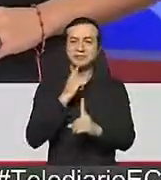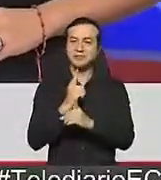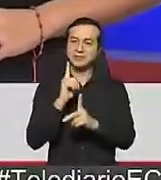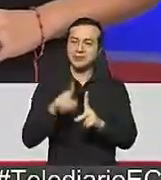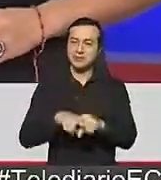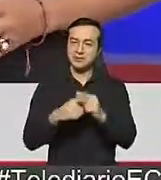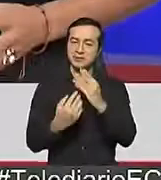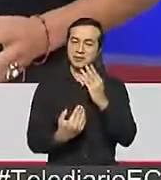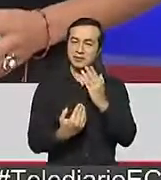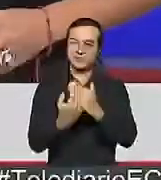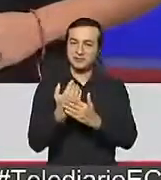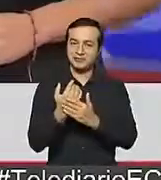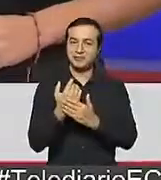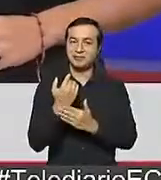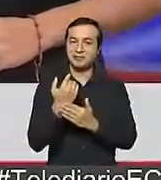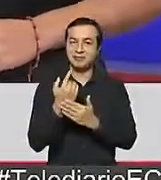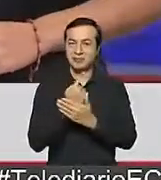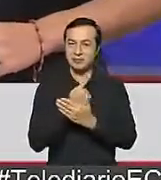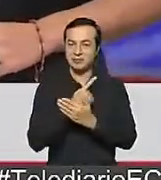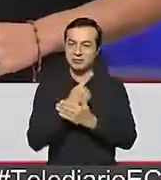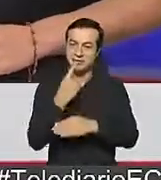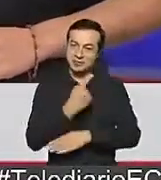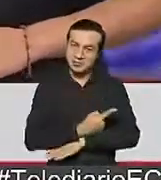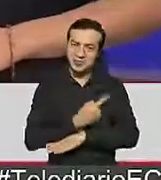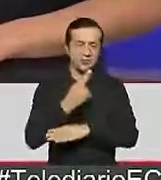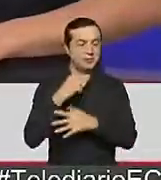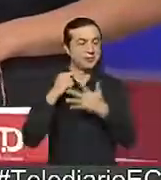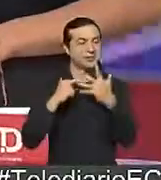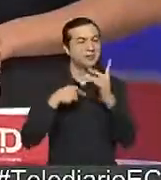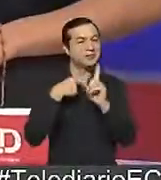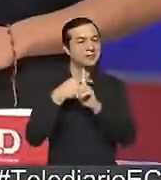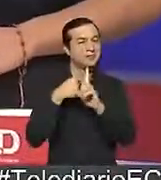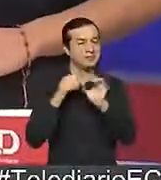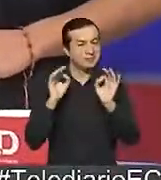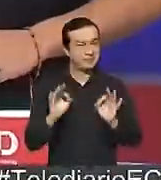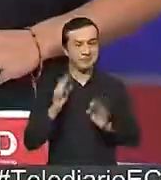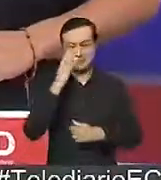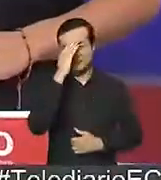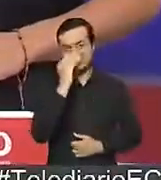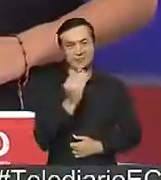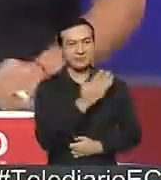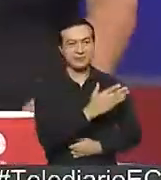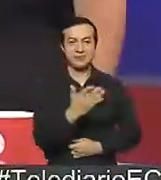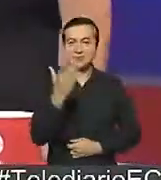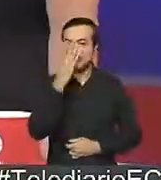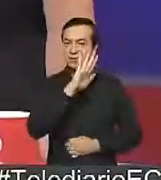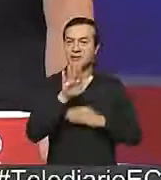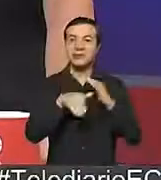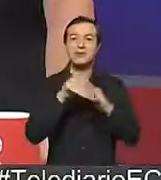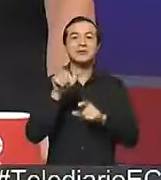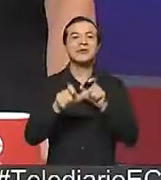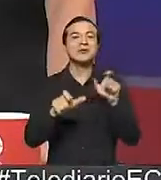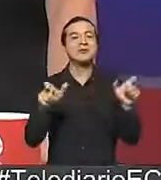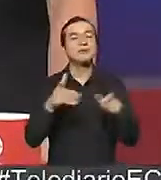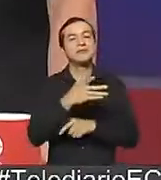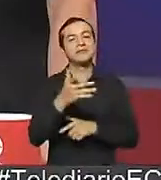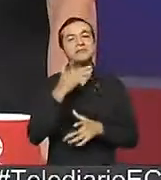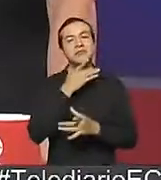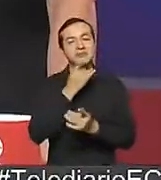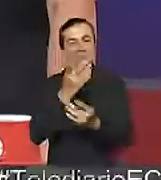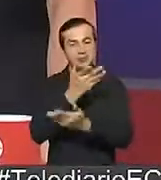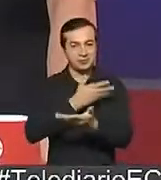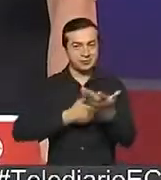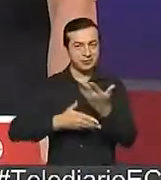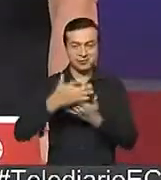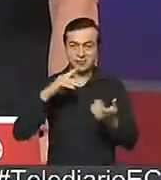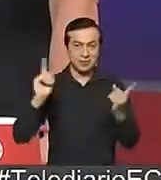iniciar este día recargados de buenas cosas. Carlita, buenos días. Muy buenos días, Estefanía. Buenos días, amigos televidentes. Qué gusto que compartan con